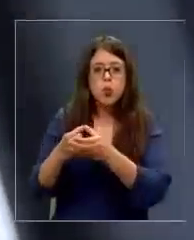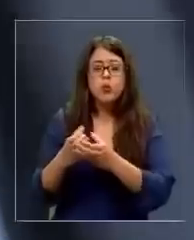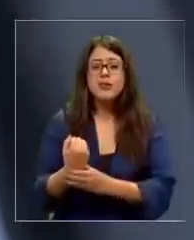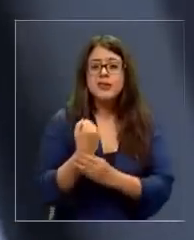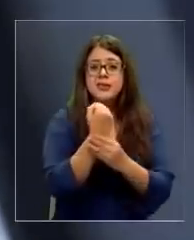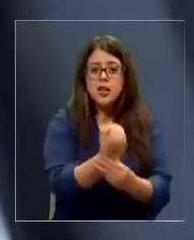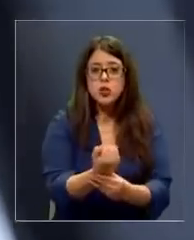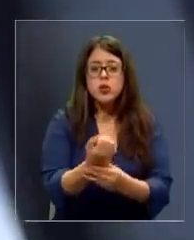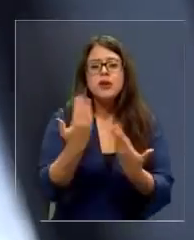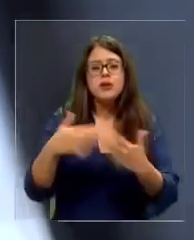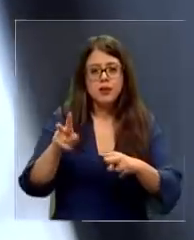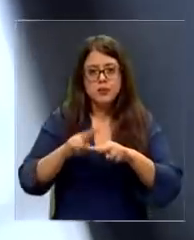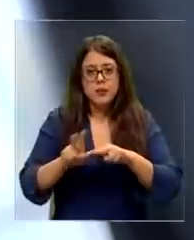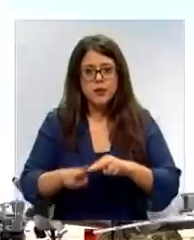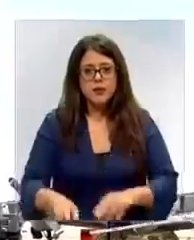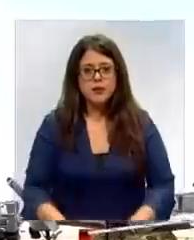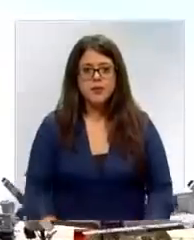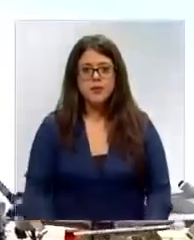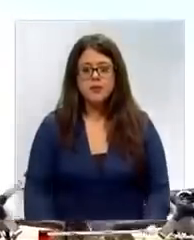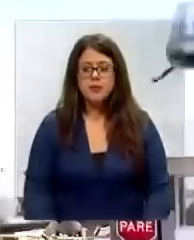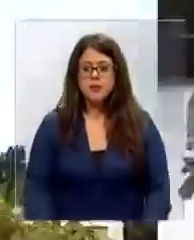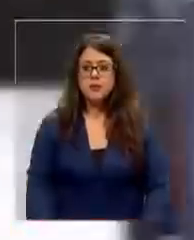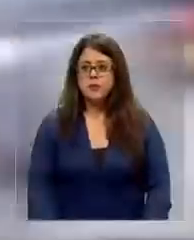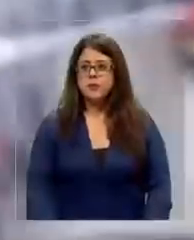rescate ya están preparados.